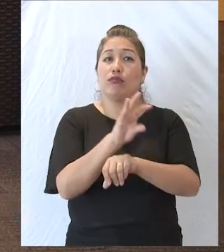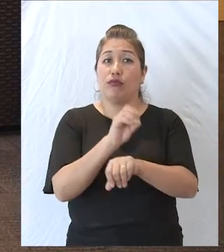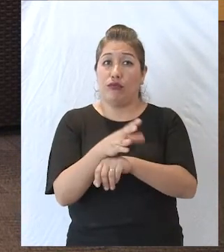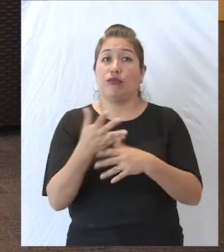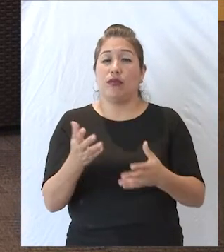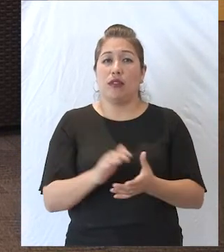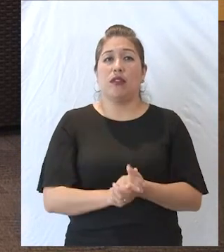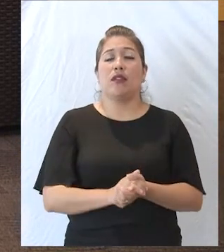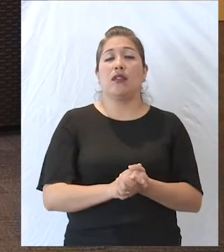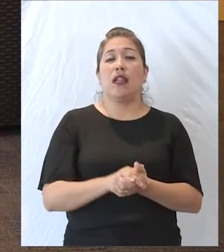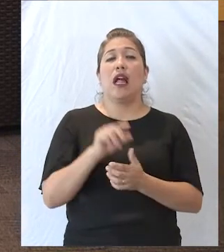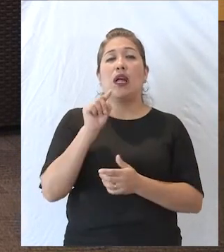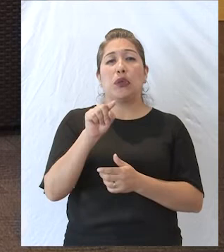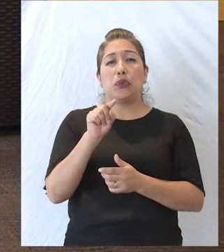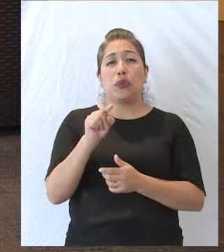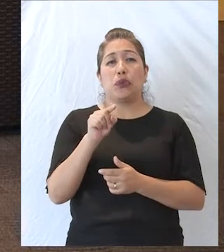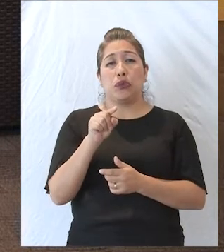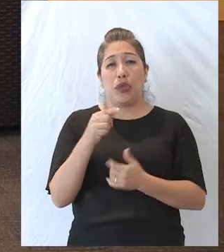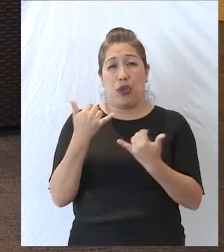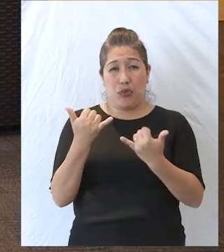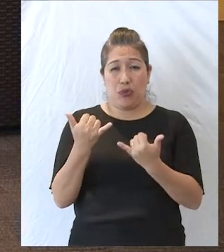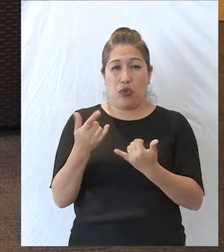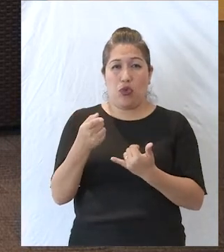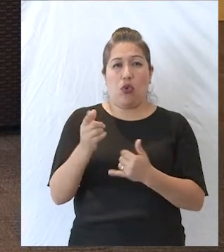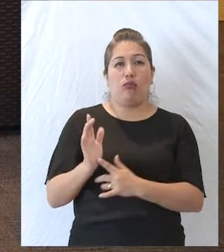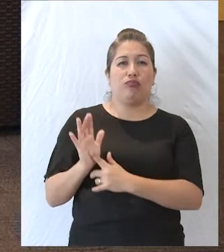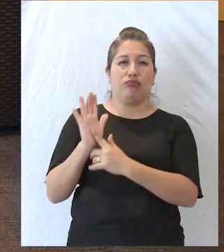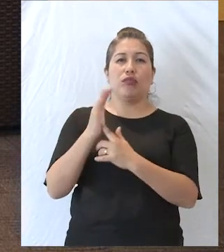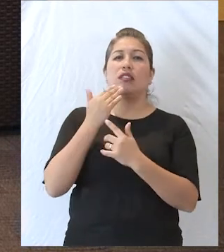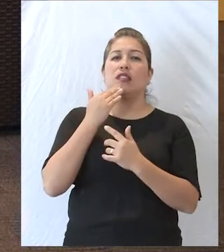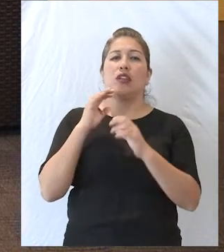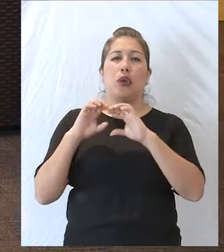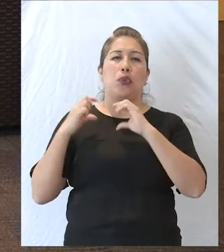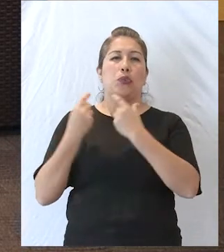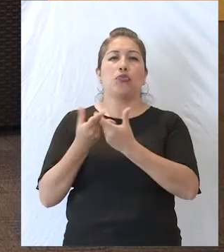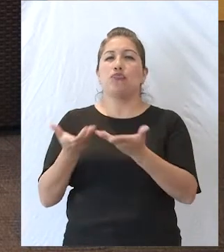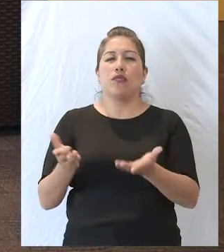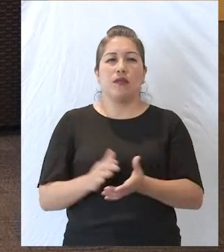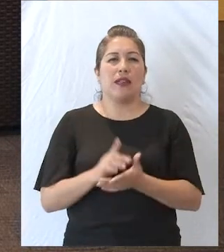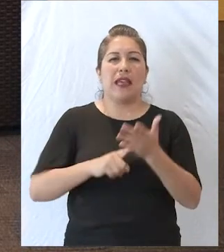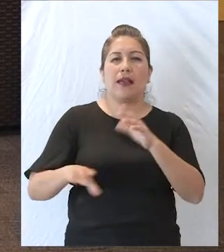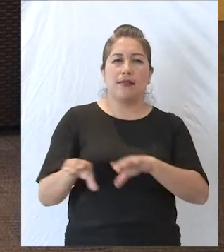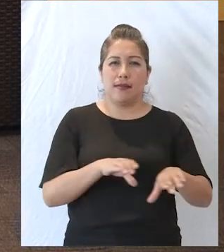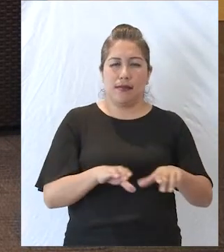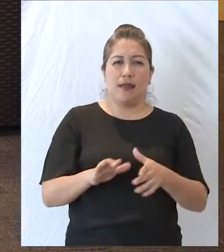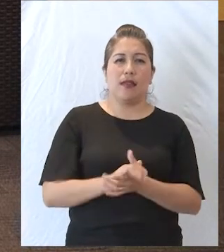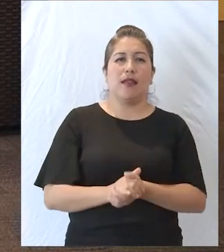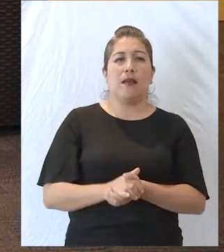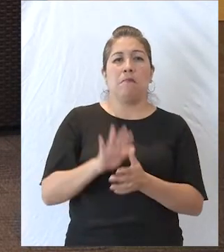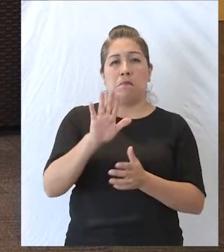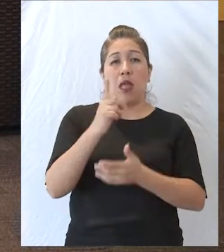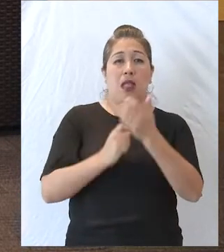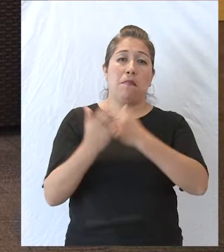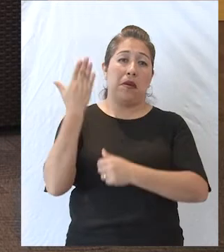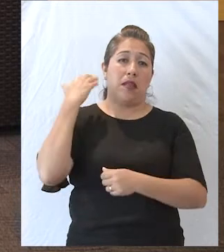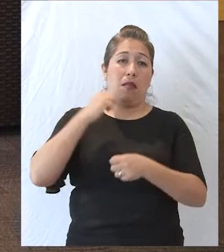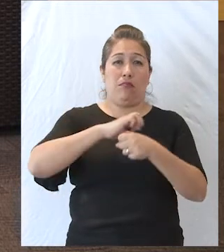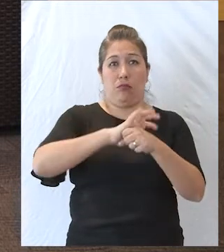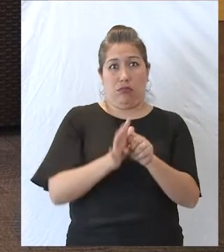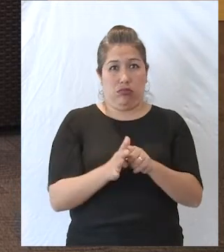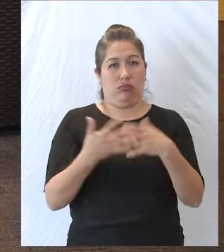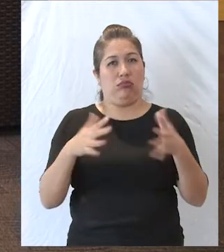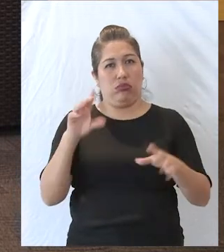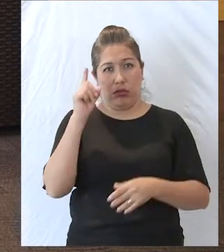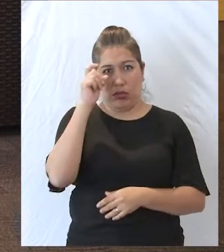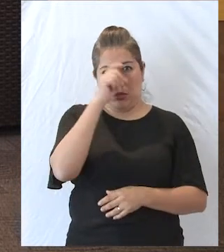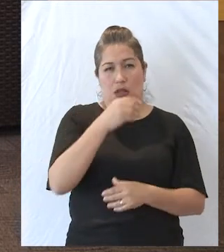capacitación. En ese aspecto, la sociedad civil que usted representa, ¿qué es lo que viene haciendo? Nosotros, por ejemplo, el año pasado, en plena